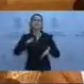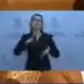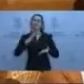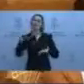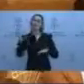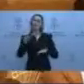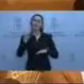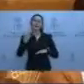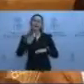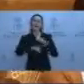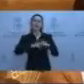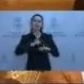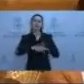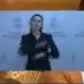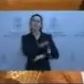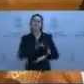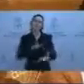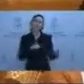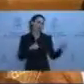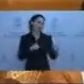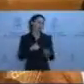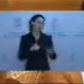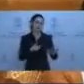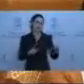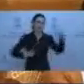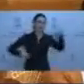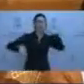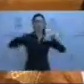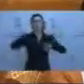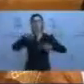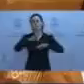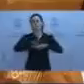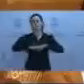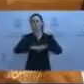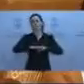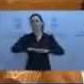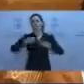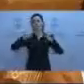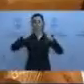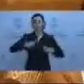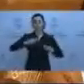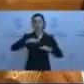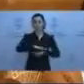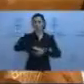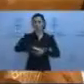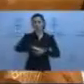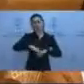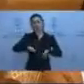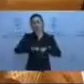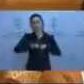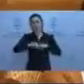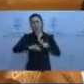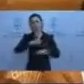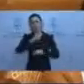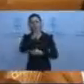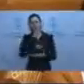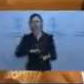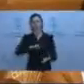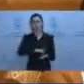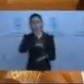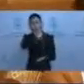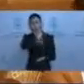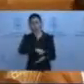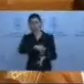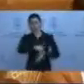la suya, personalmente. Que un comportamiento básico del buen gobierno que usted nos restriega cada vez que tiene ocasión en